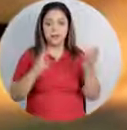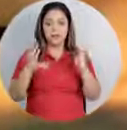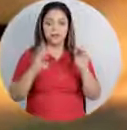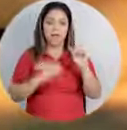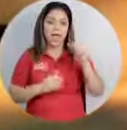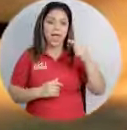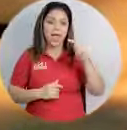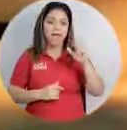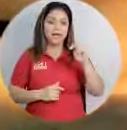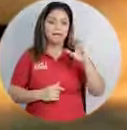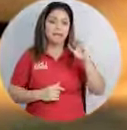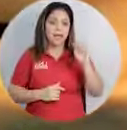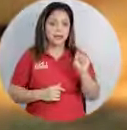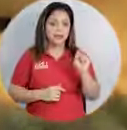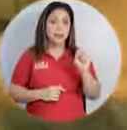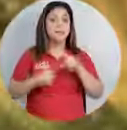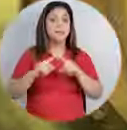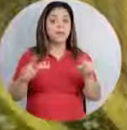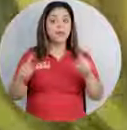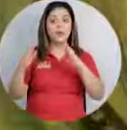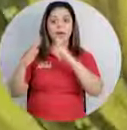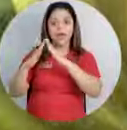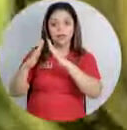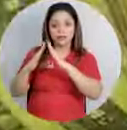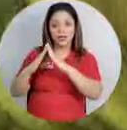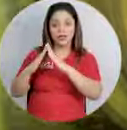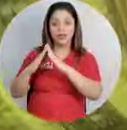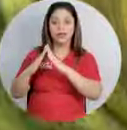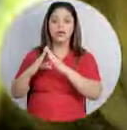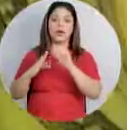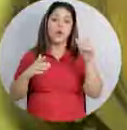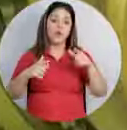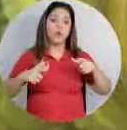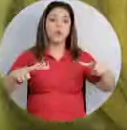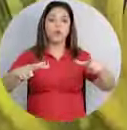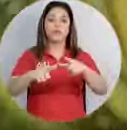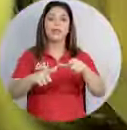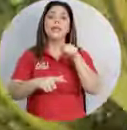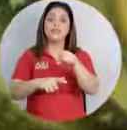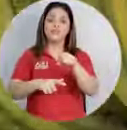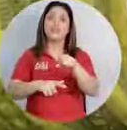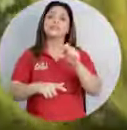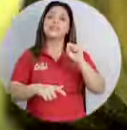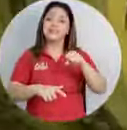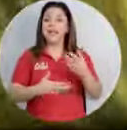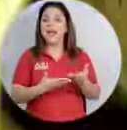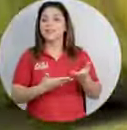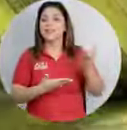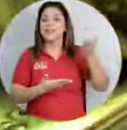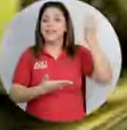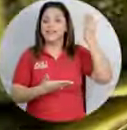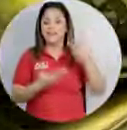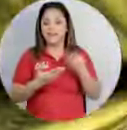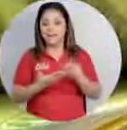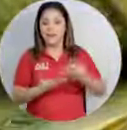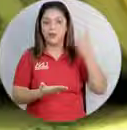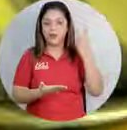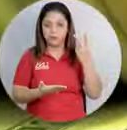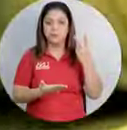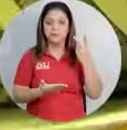los parámetros de las agencias. En cambio, el caso de una vivienda, el caso de un inmueble, ¿qué va a pasar? Cada vez va a